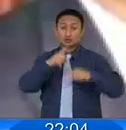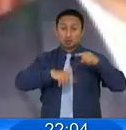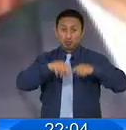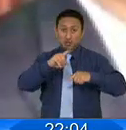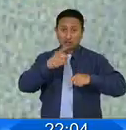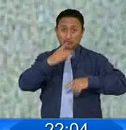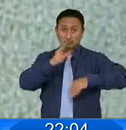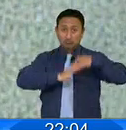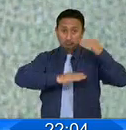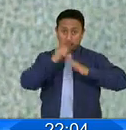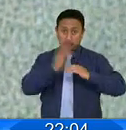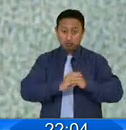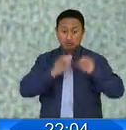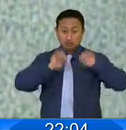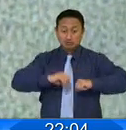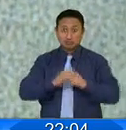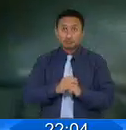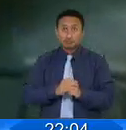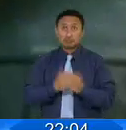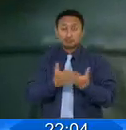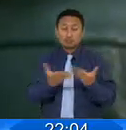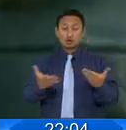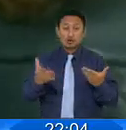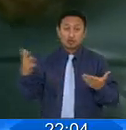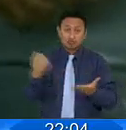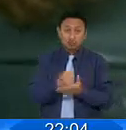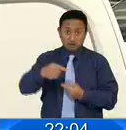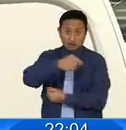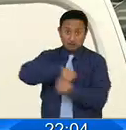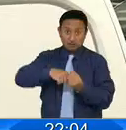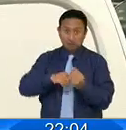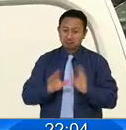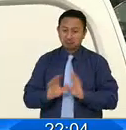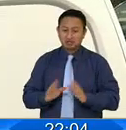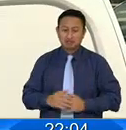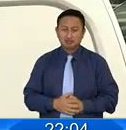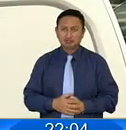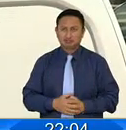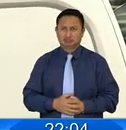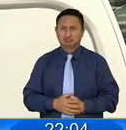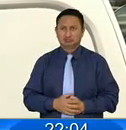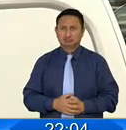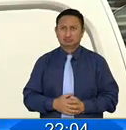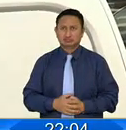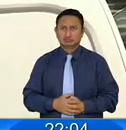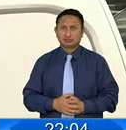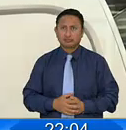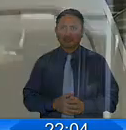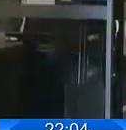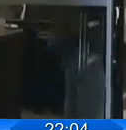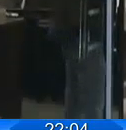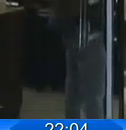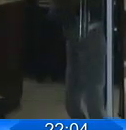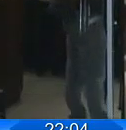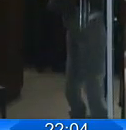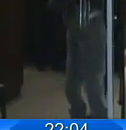Isaías no implica la devolución de los bienes incautados. En Quito informó Iván Casamen.